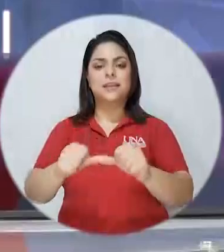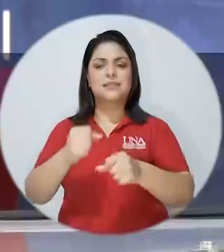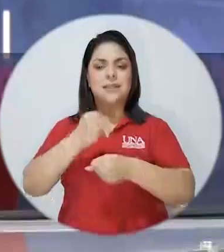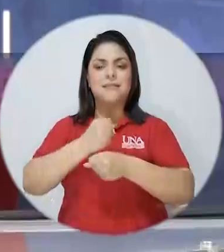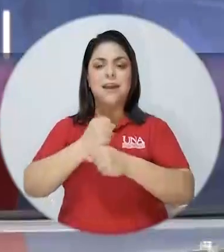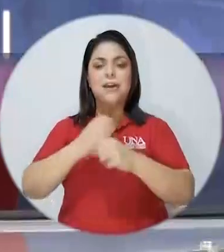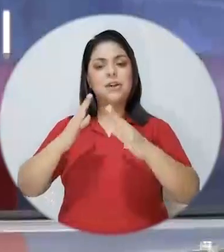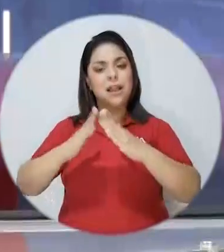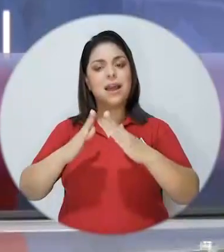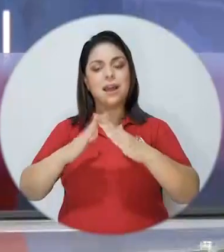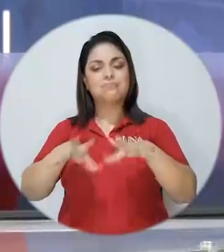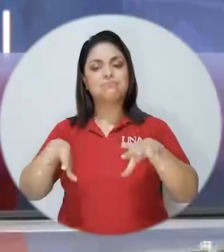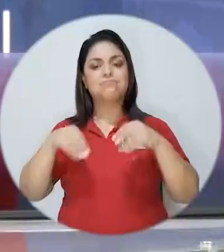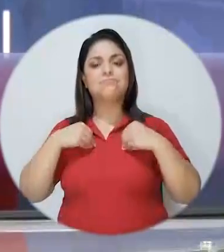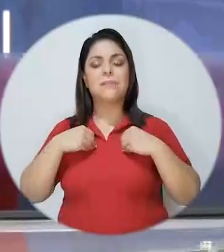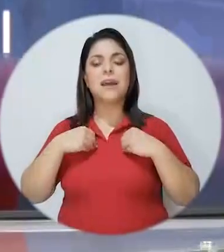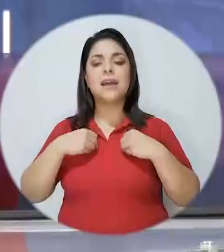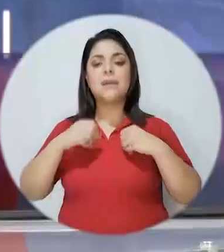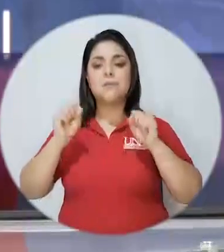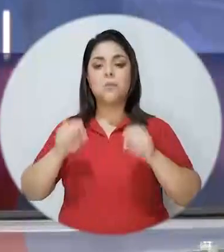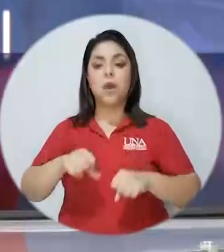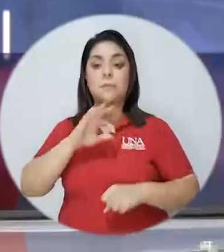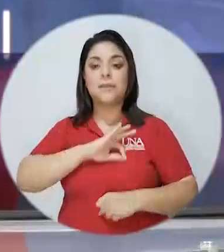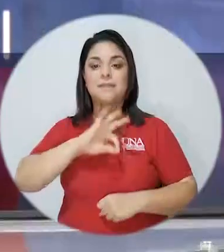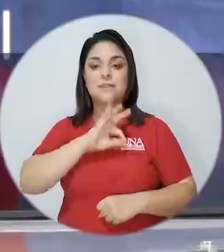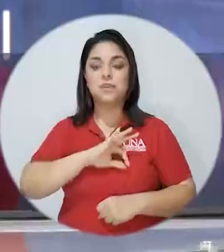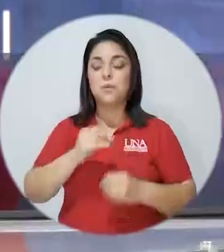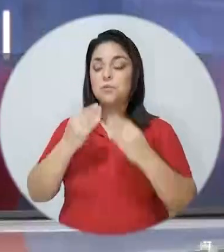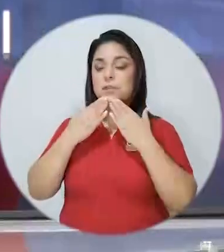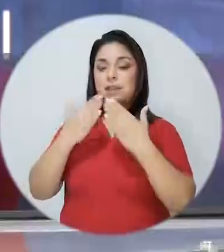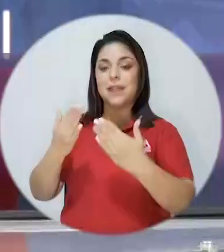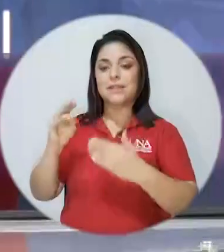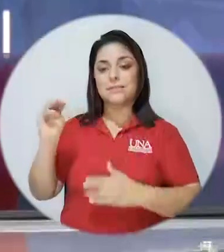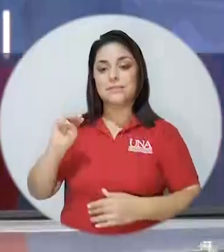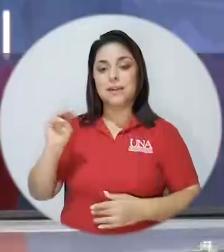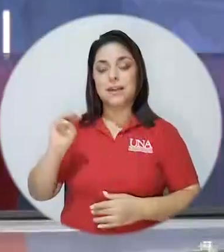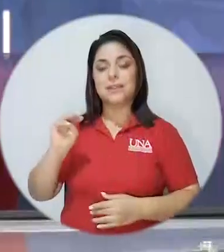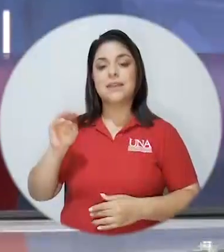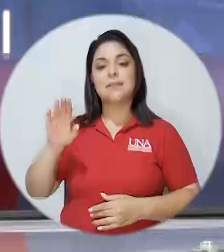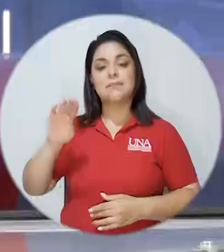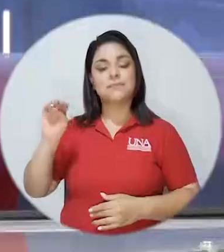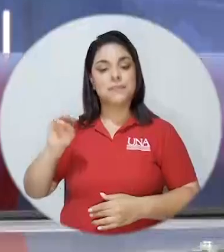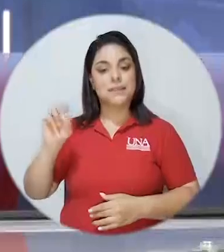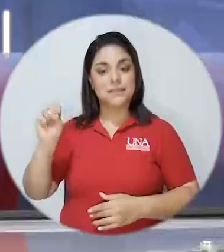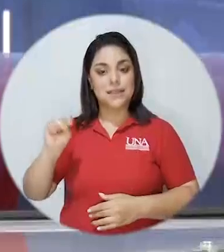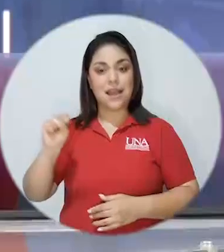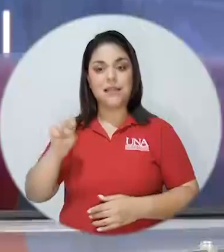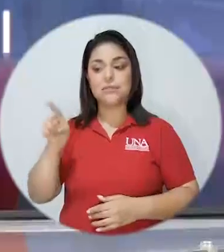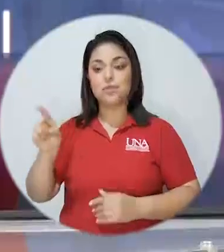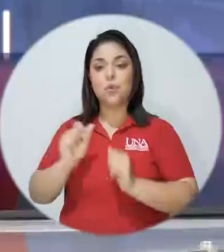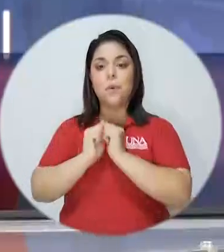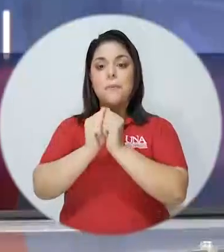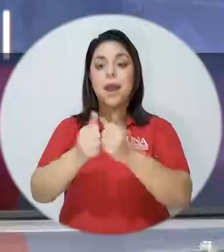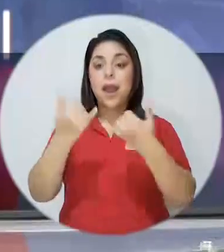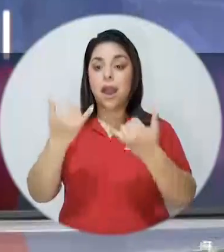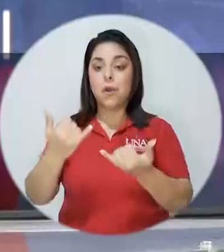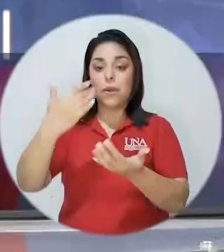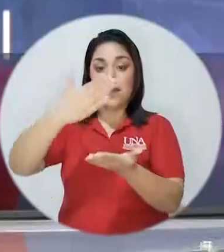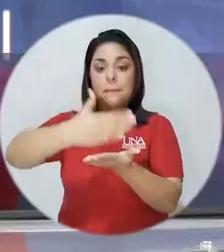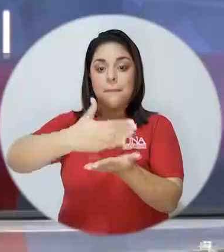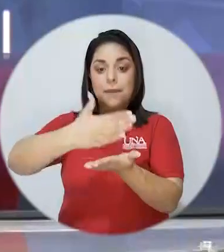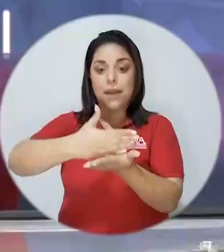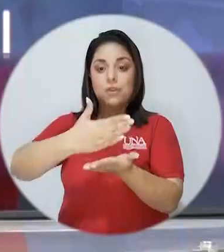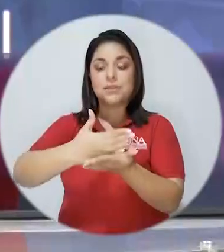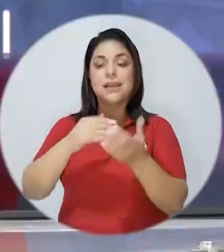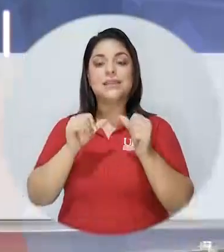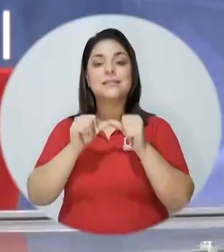y sea en beneficio de las personas, de la empresa y del país. Muchas gracias, Marley Gisette Álvaro Salas, por su compañía. Vamos a ir a